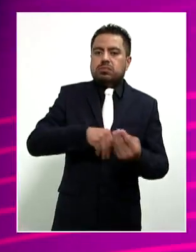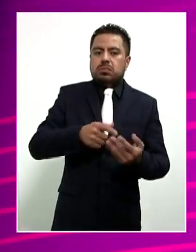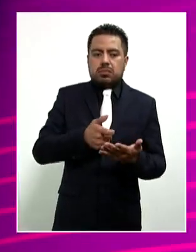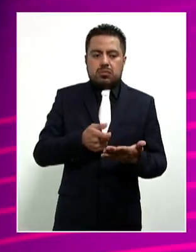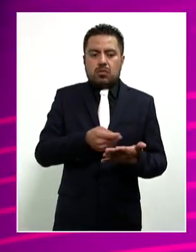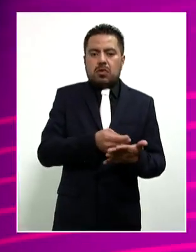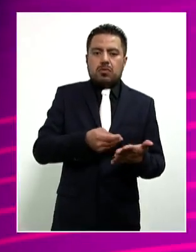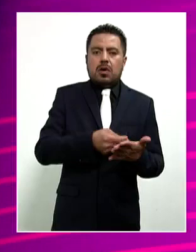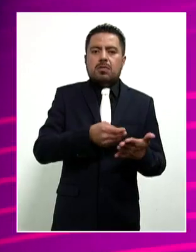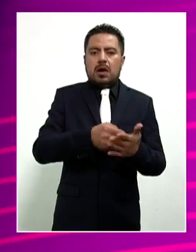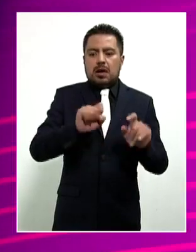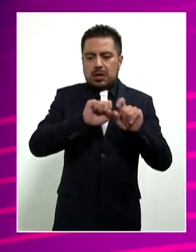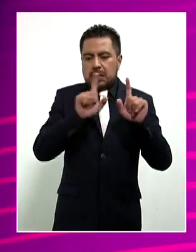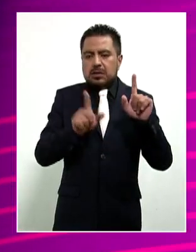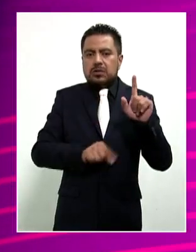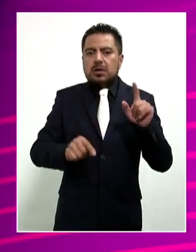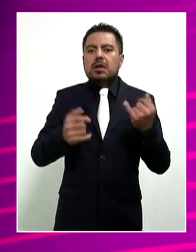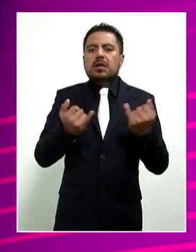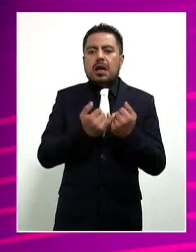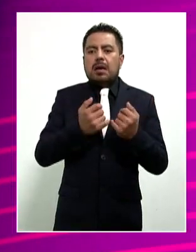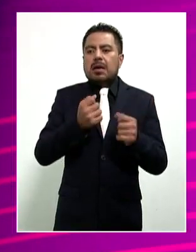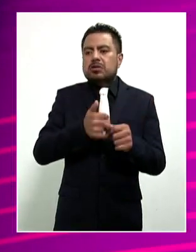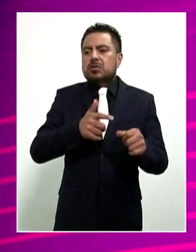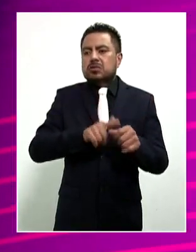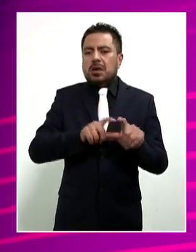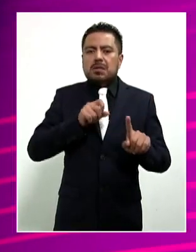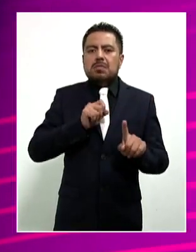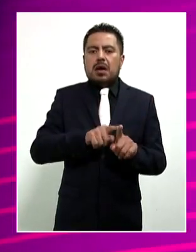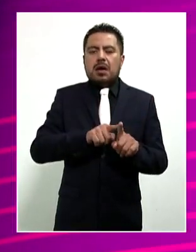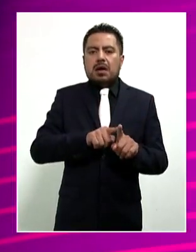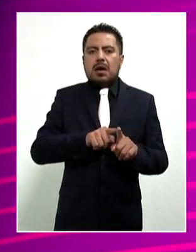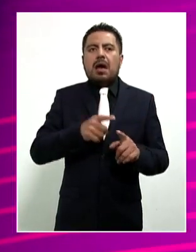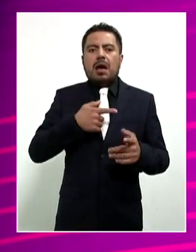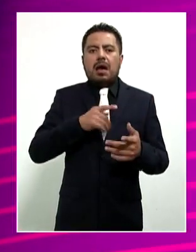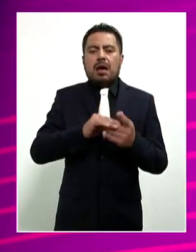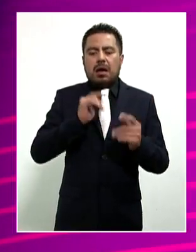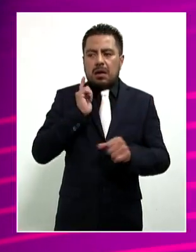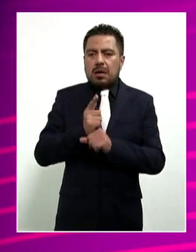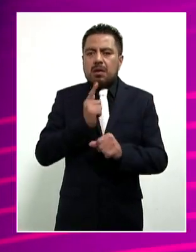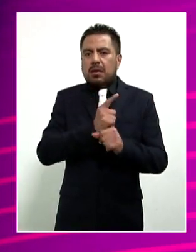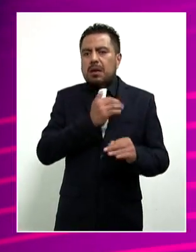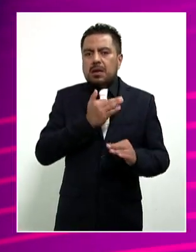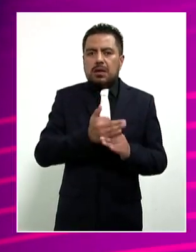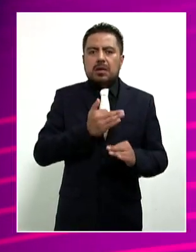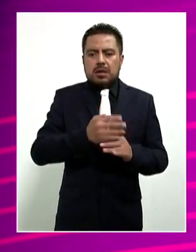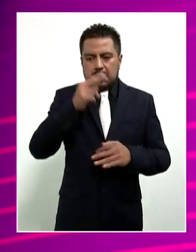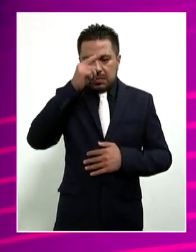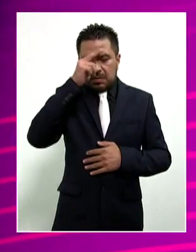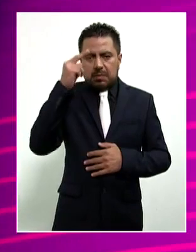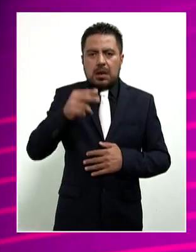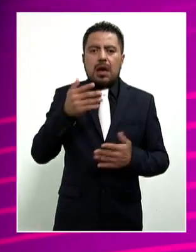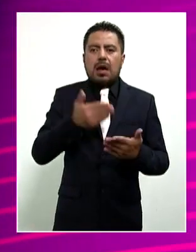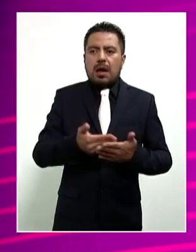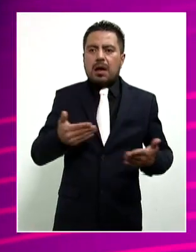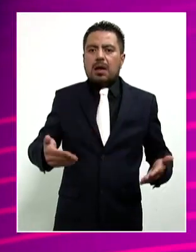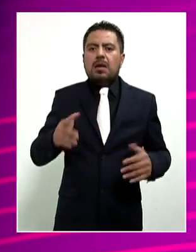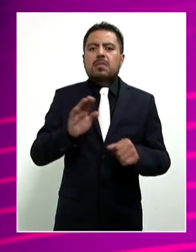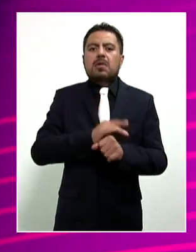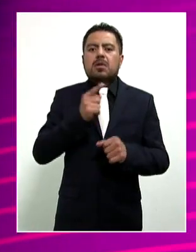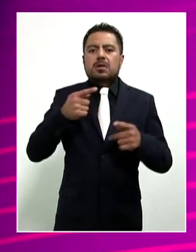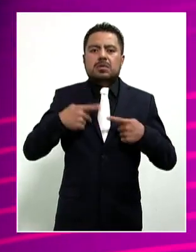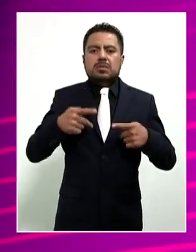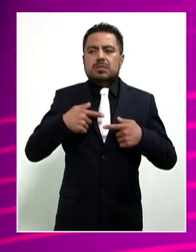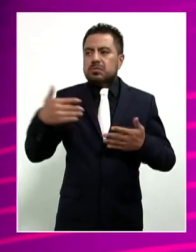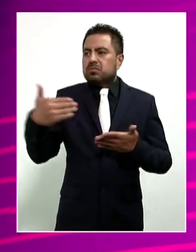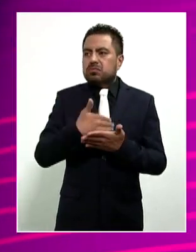economía nacional y a la sociedad. Entonces, eso es exactamente lo que estamos viendo aquí en México actualmente, porque las personas que